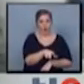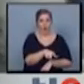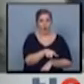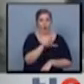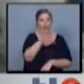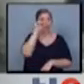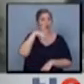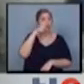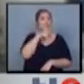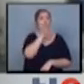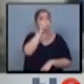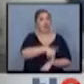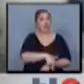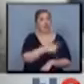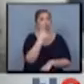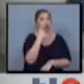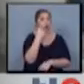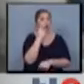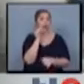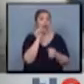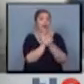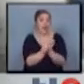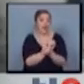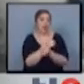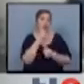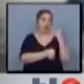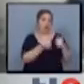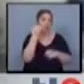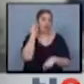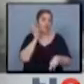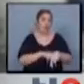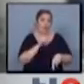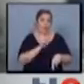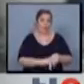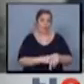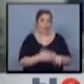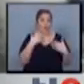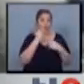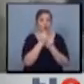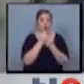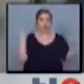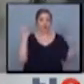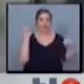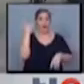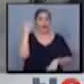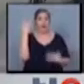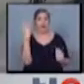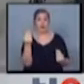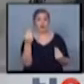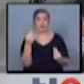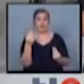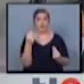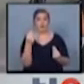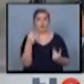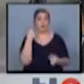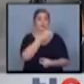Benetton. Este hombre fue atado, maniatado, golpeado y en un momento dado logró desatarse y